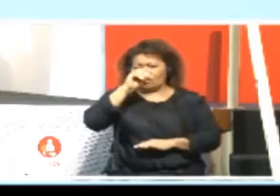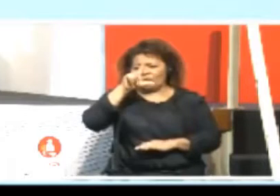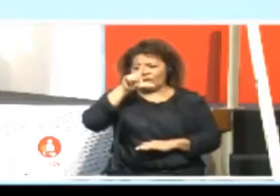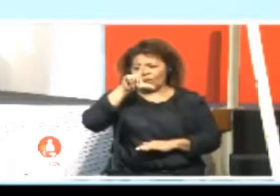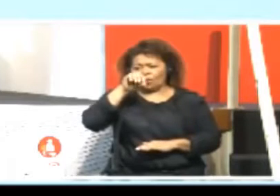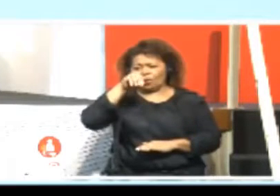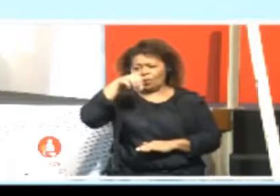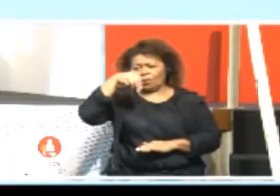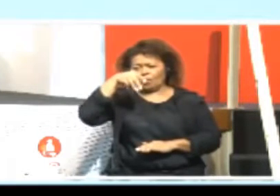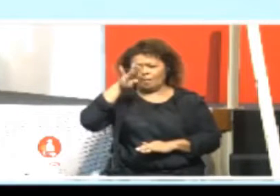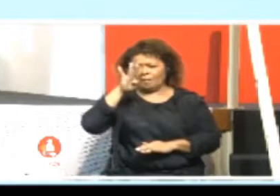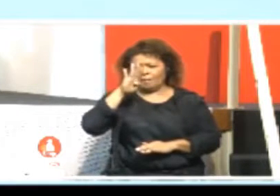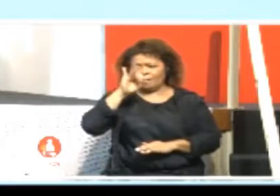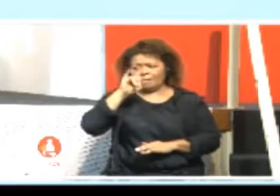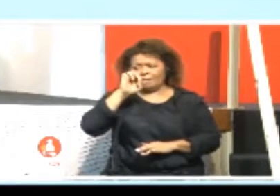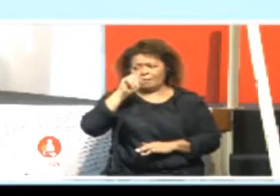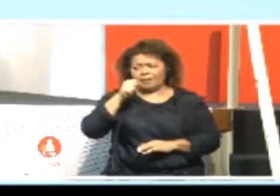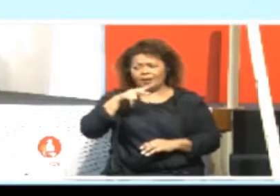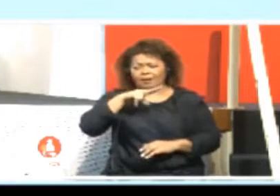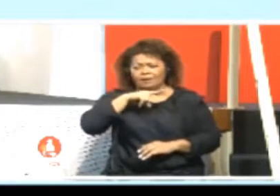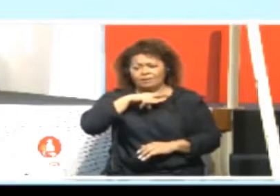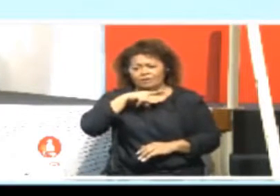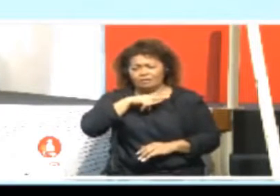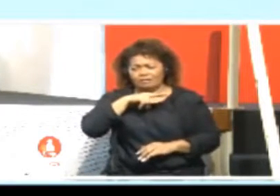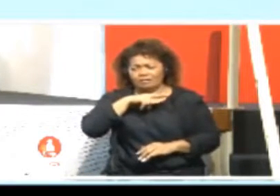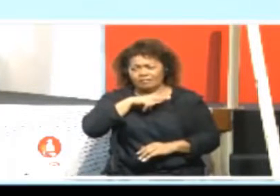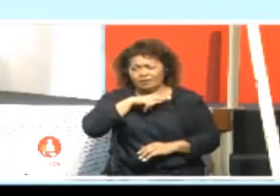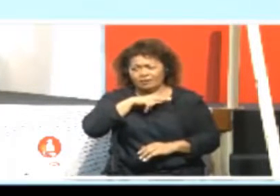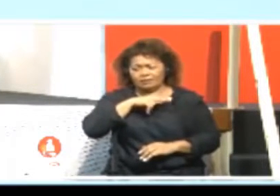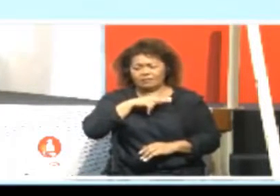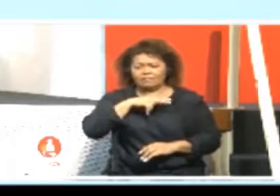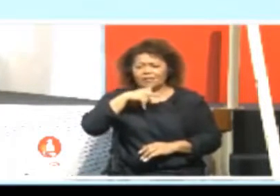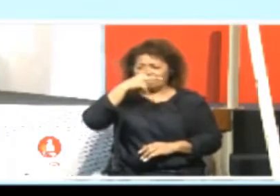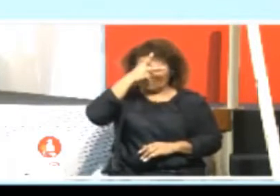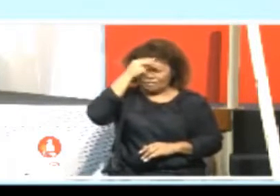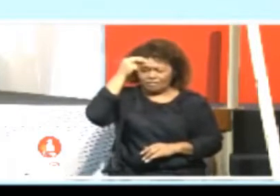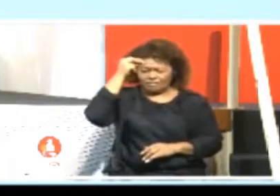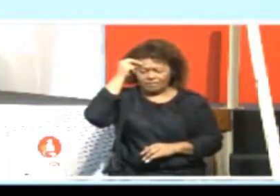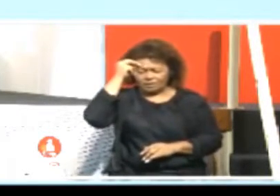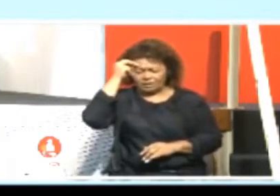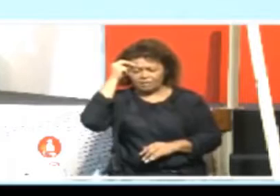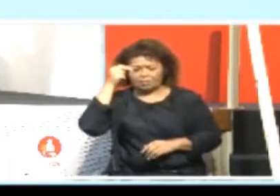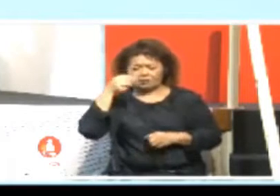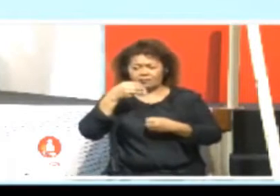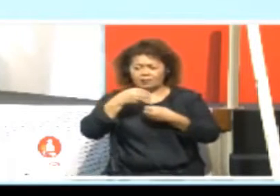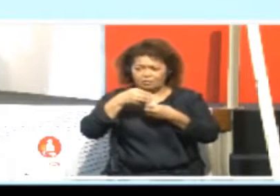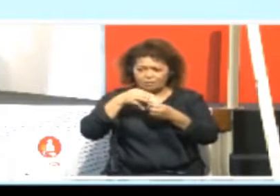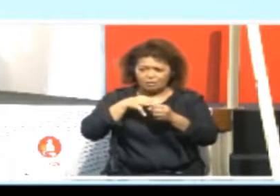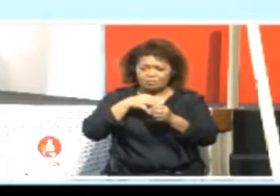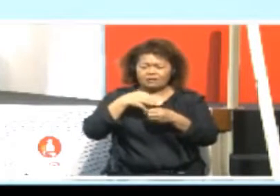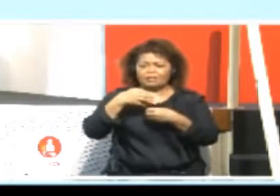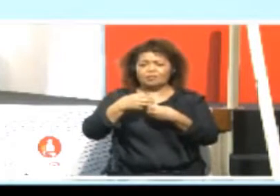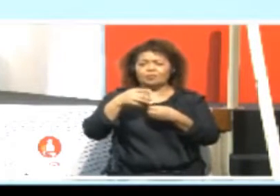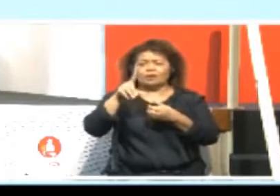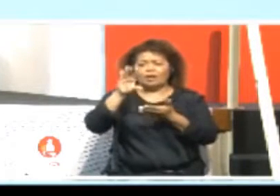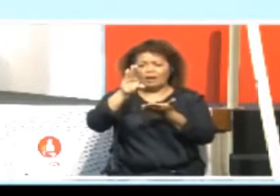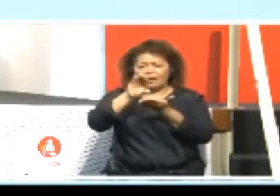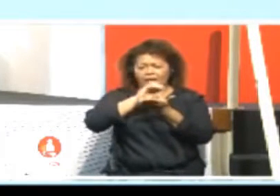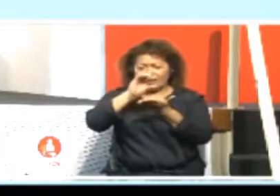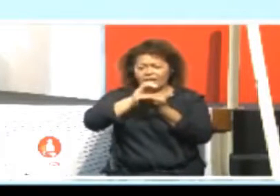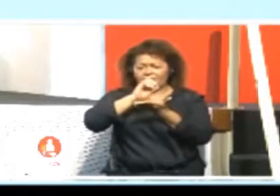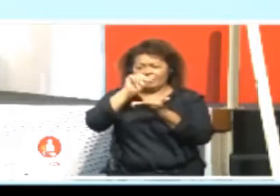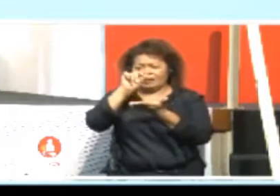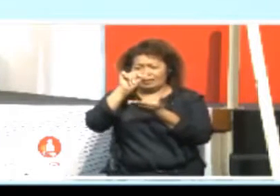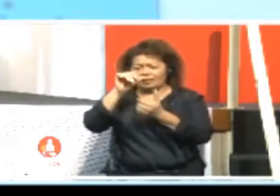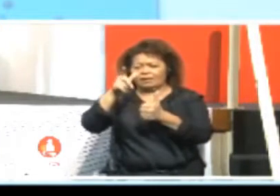le transmite al alcalde la necesidad de recoger impuestos. ¿Por qué? Porque esa es una forma de obtener